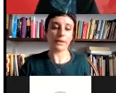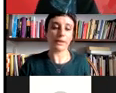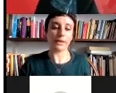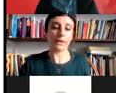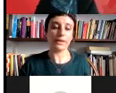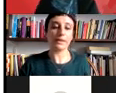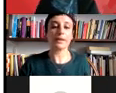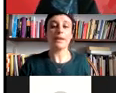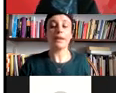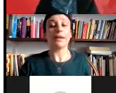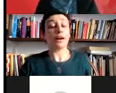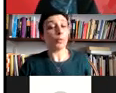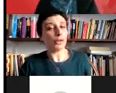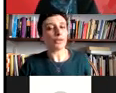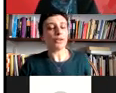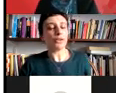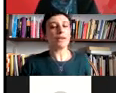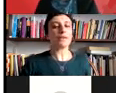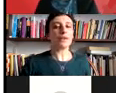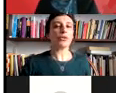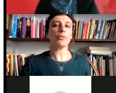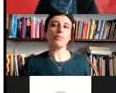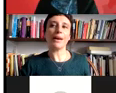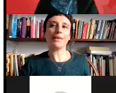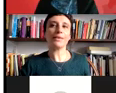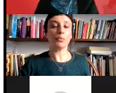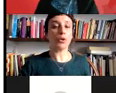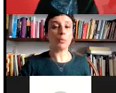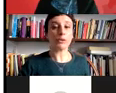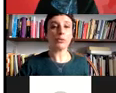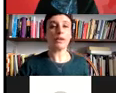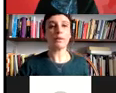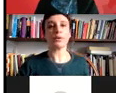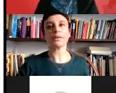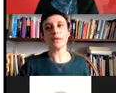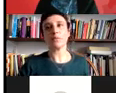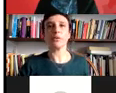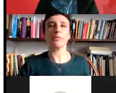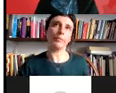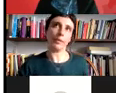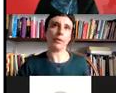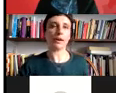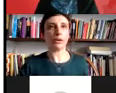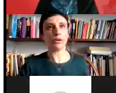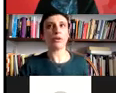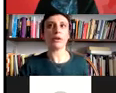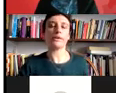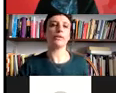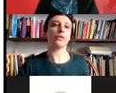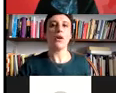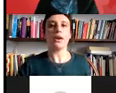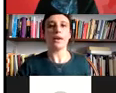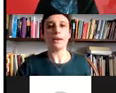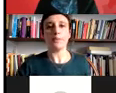reformas edilicias. Las comunicacionales ya son un poco más sutiles, porque sí, bueno, igual reconozco que si